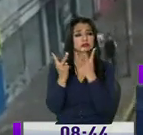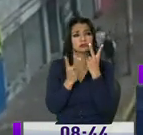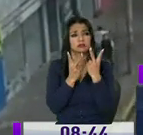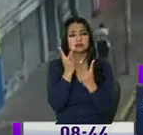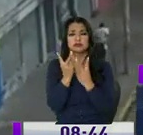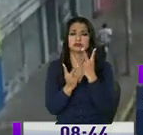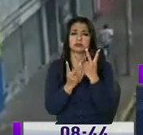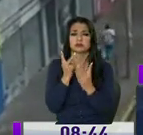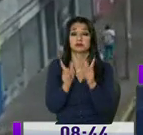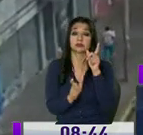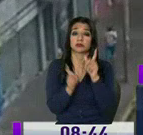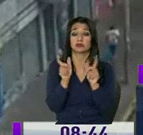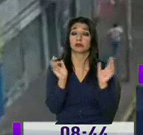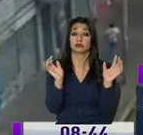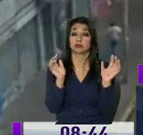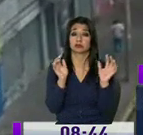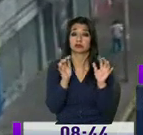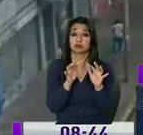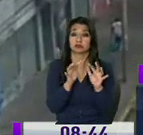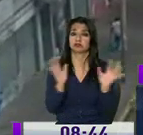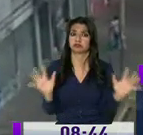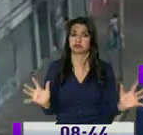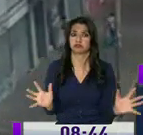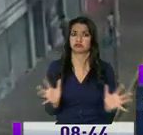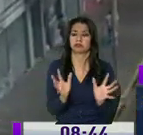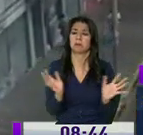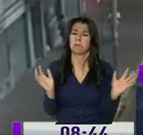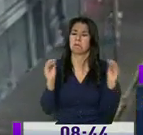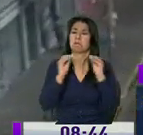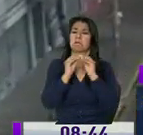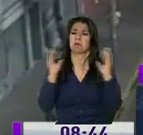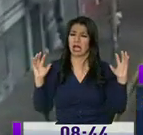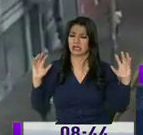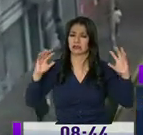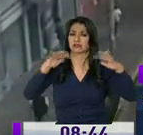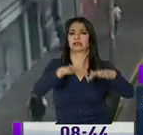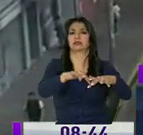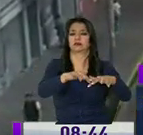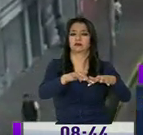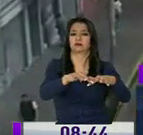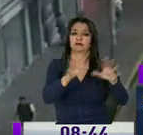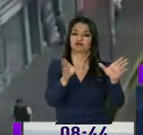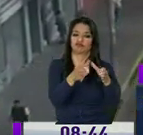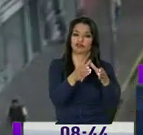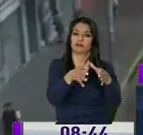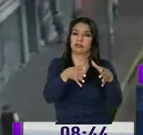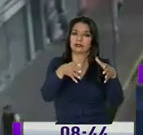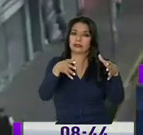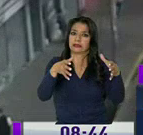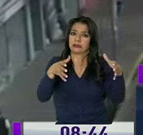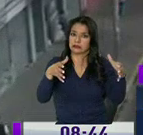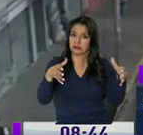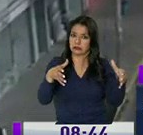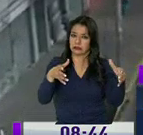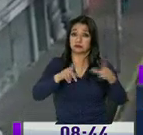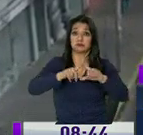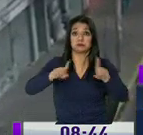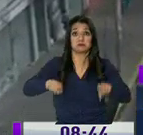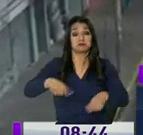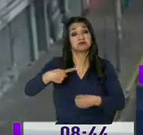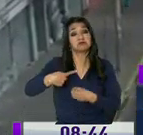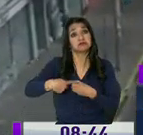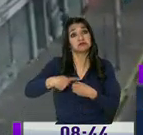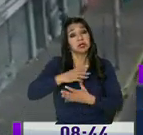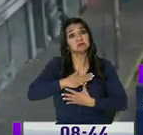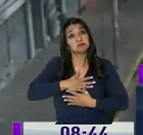de manifestantes se ha sumado, se ha incrementado. En lo referente al otro, la ciudad vive una